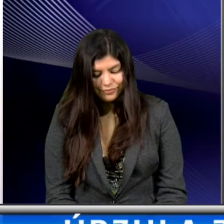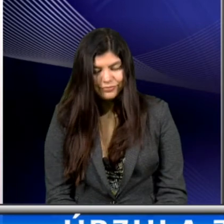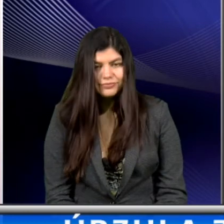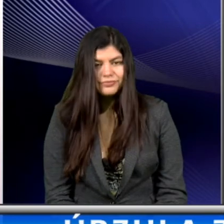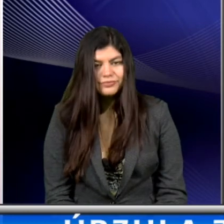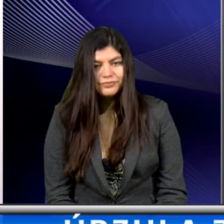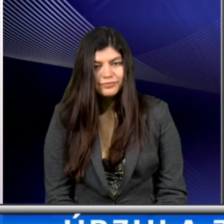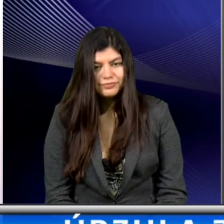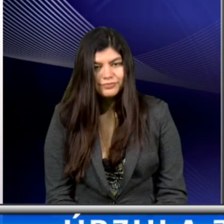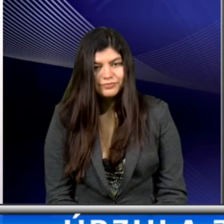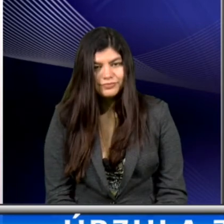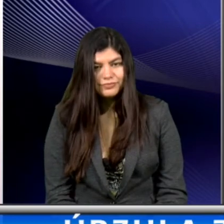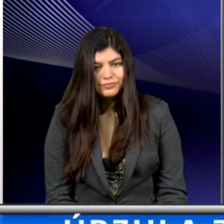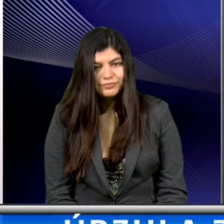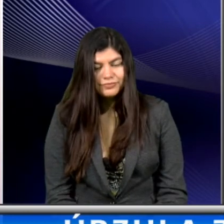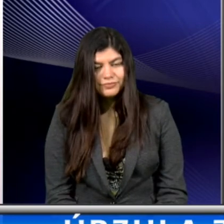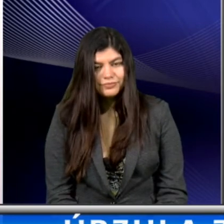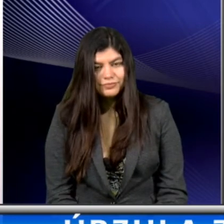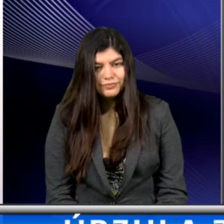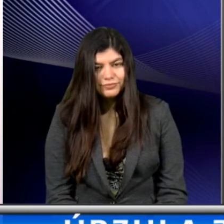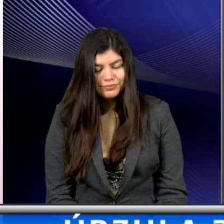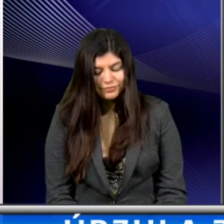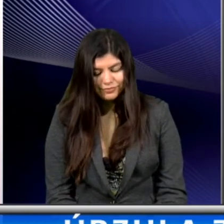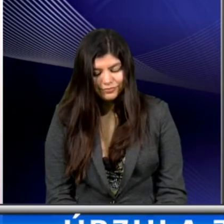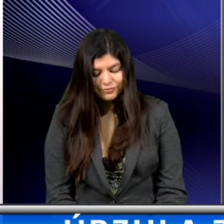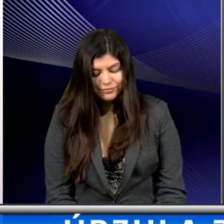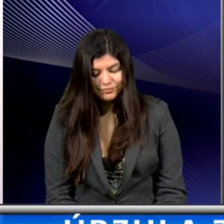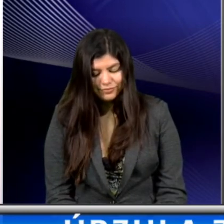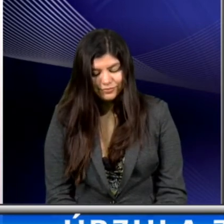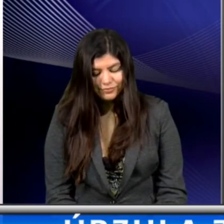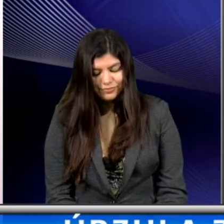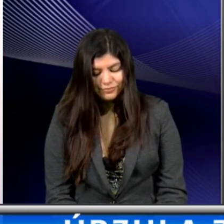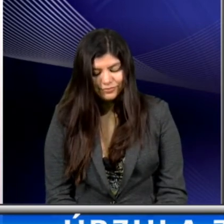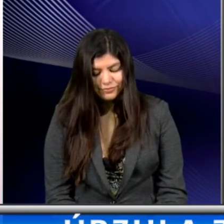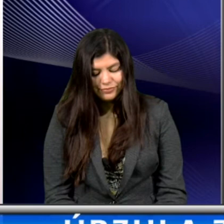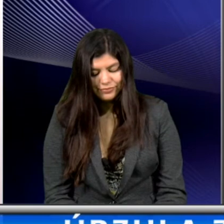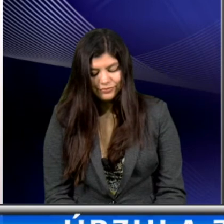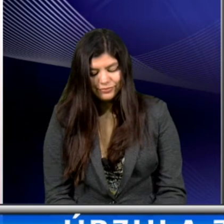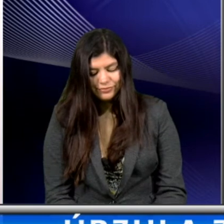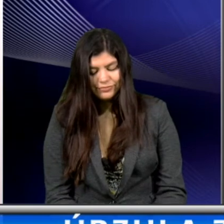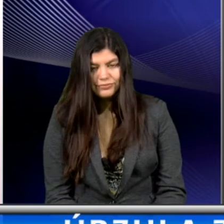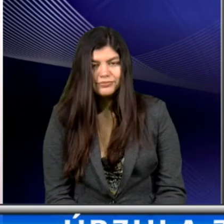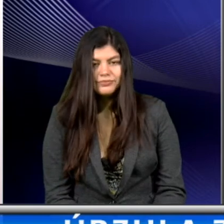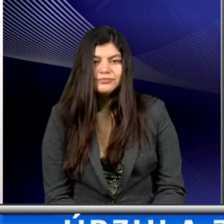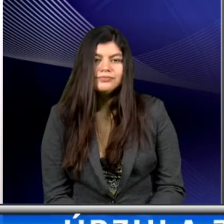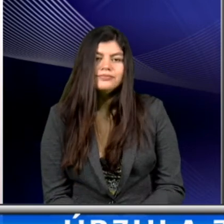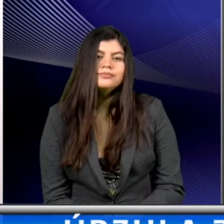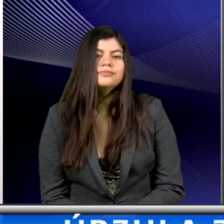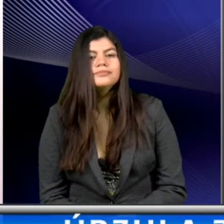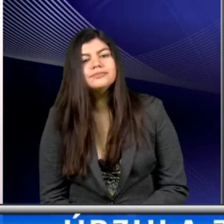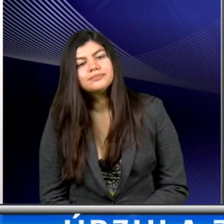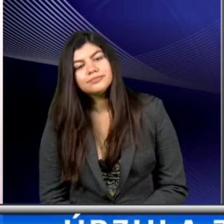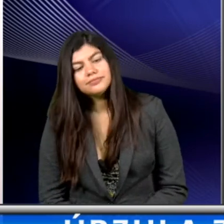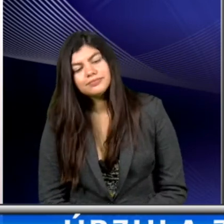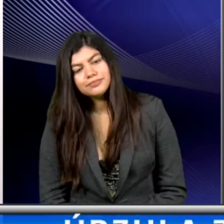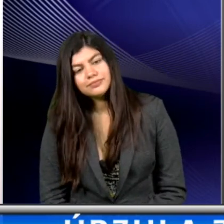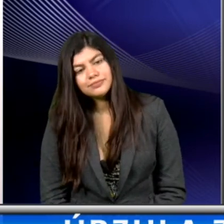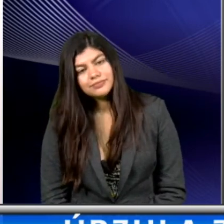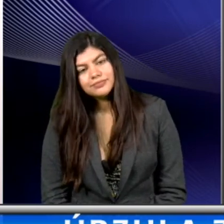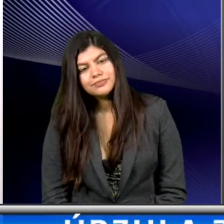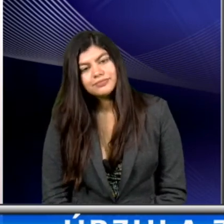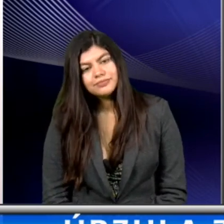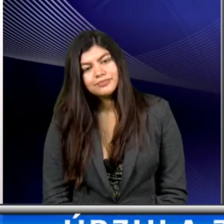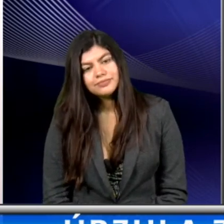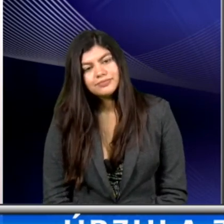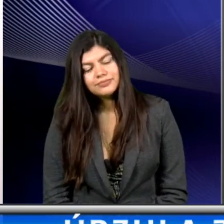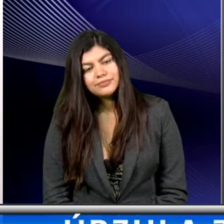los colegios de forma activa cuando se podía, pero ahora sobre todo funciona a nivel familiar.